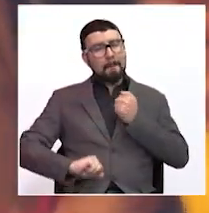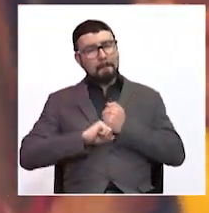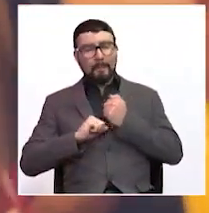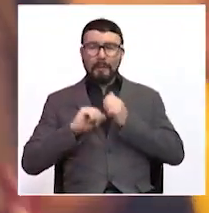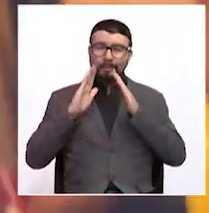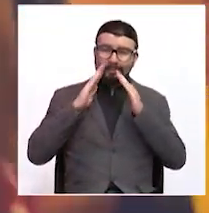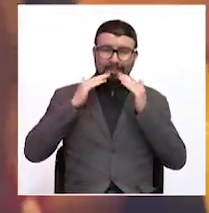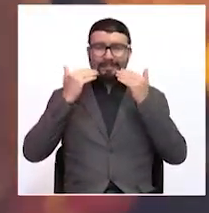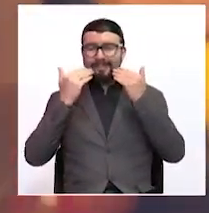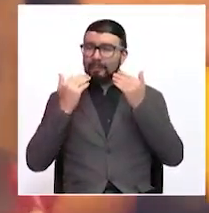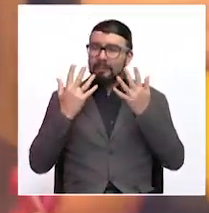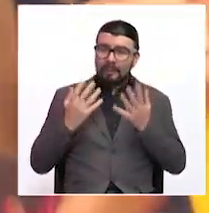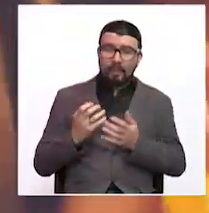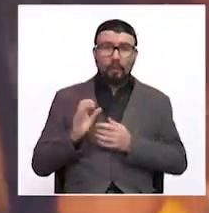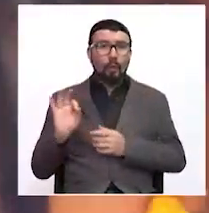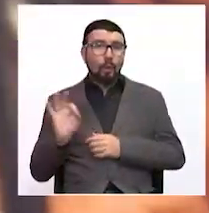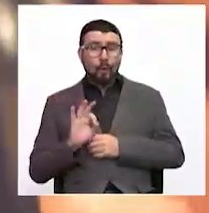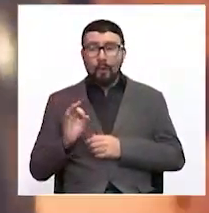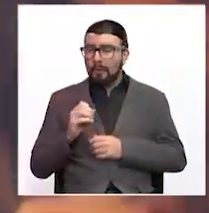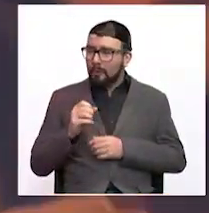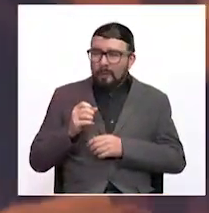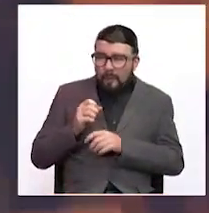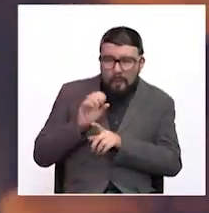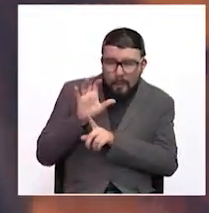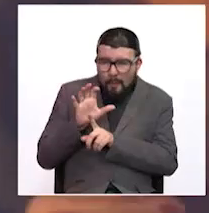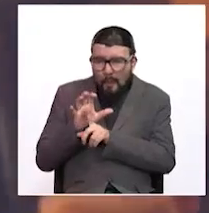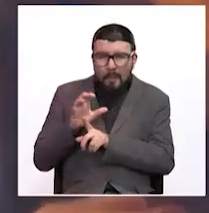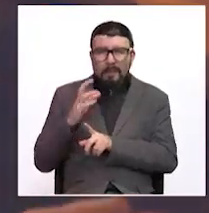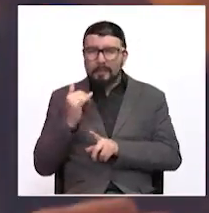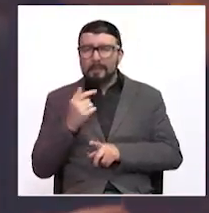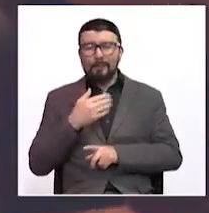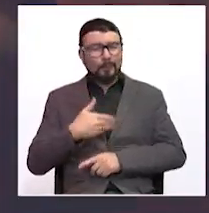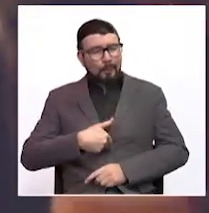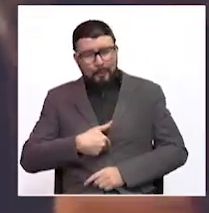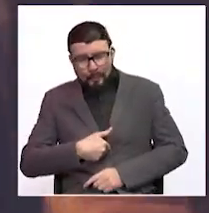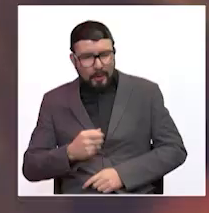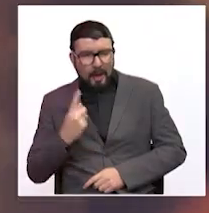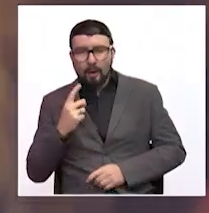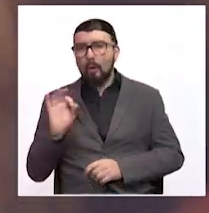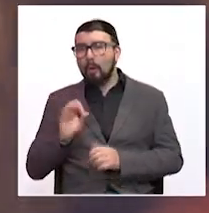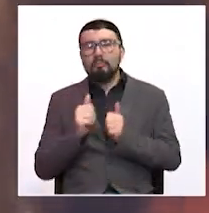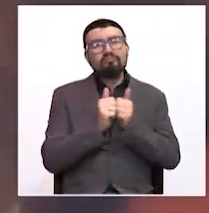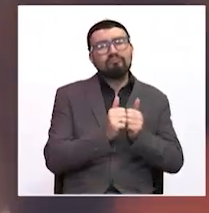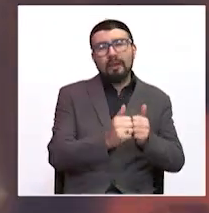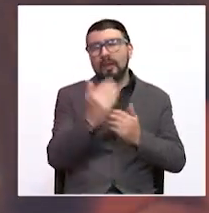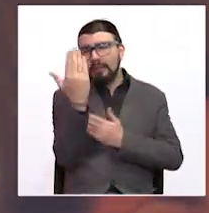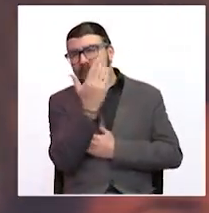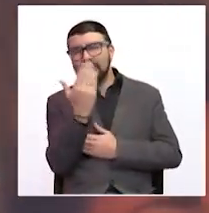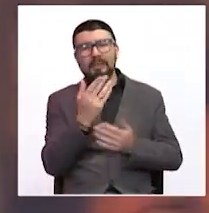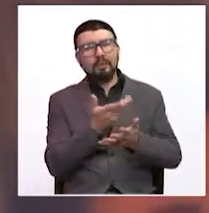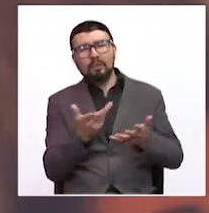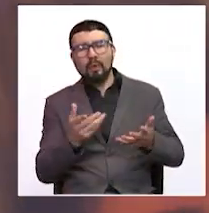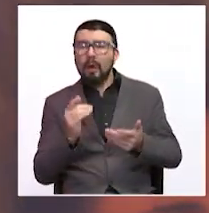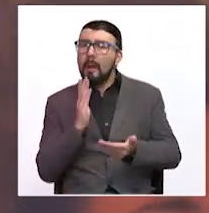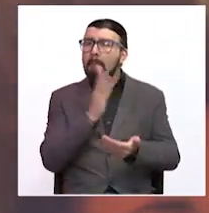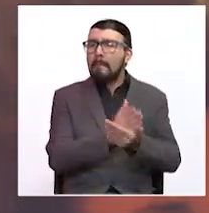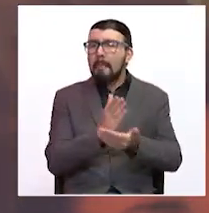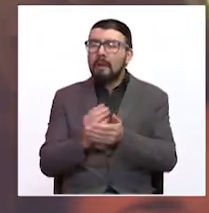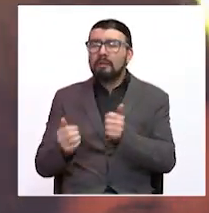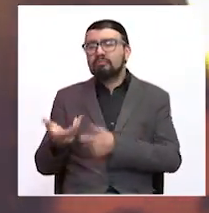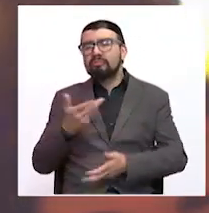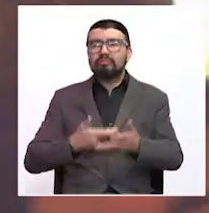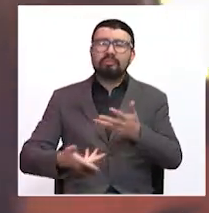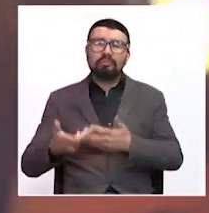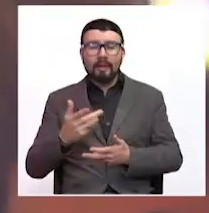intentan distraerte con alguna actividad especial el apoyo emocional es fundamental para hacer a un lado el dolor y los